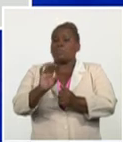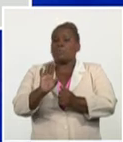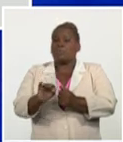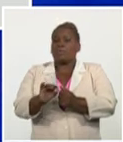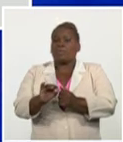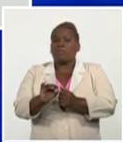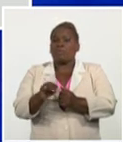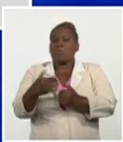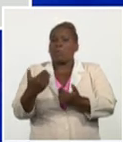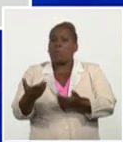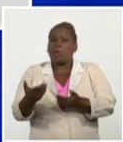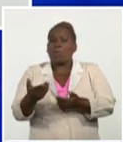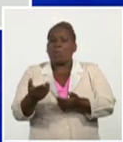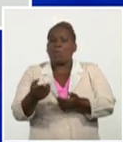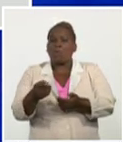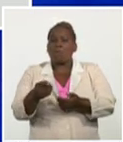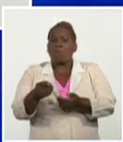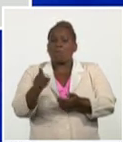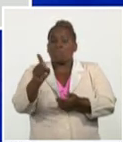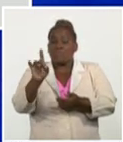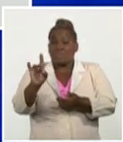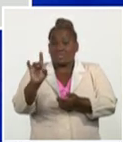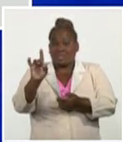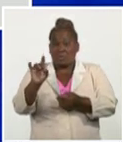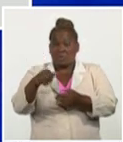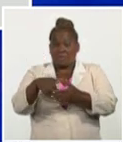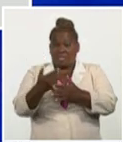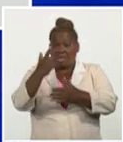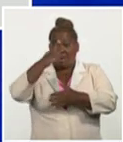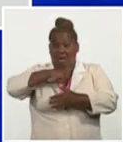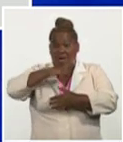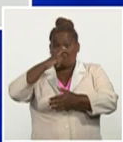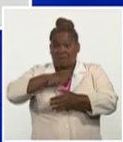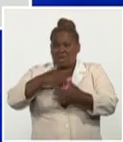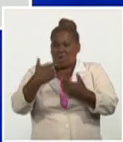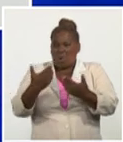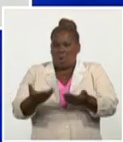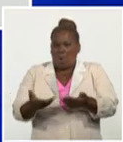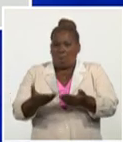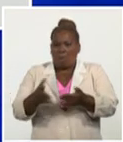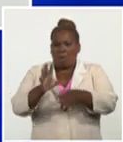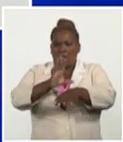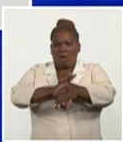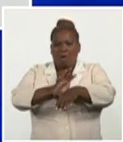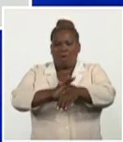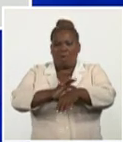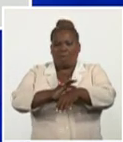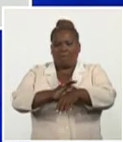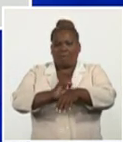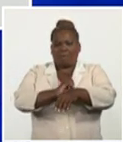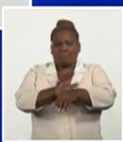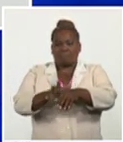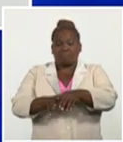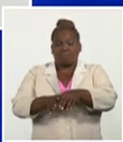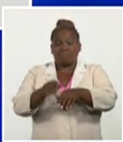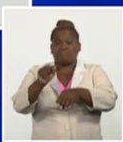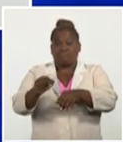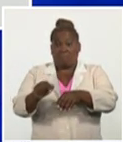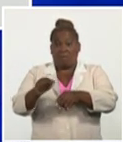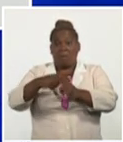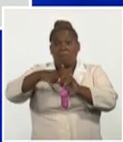los primeros 19 días del mes de abril, y que hace que el promedio de casos